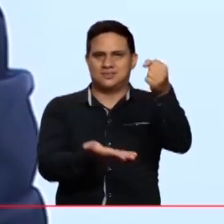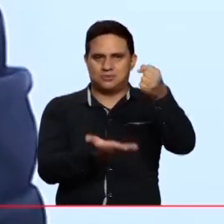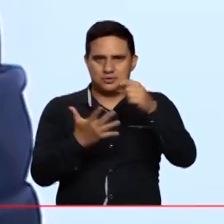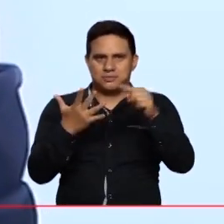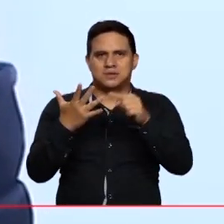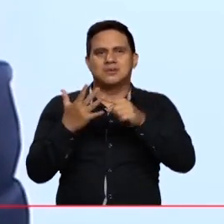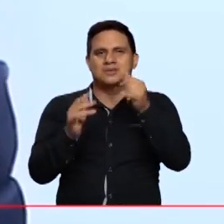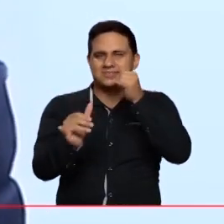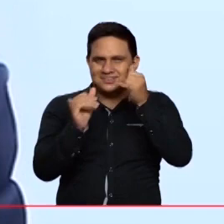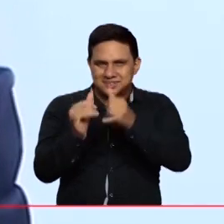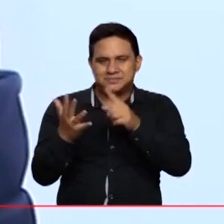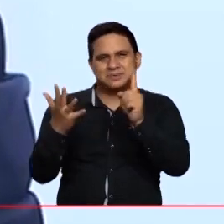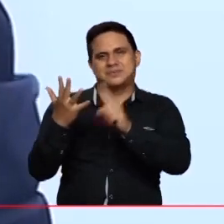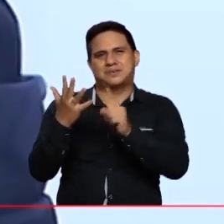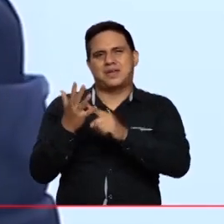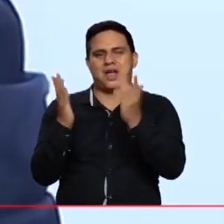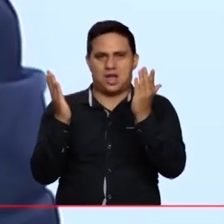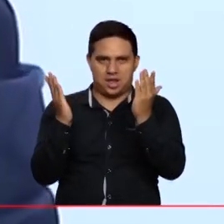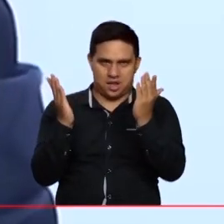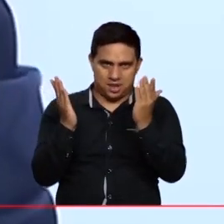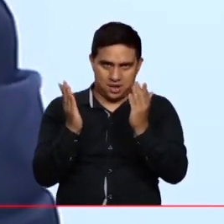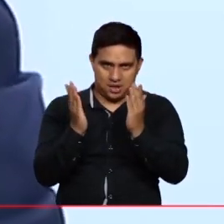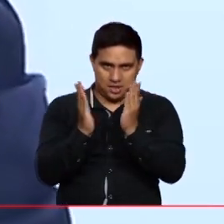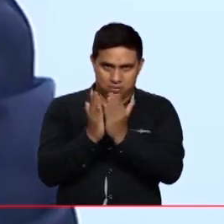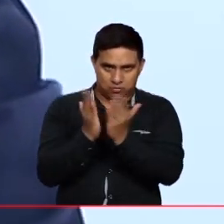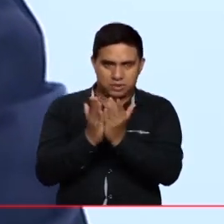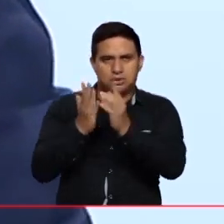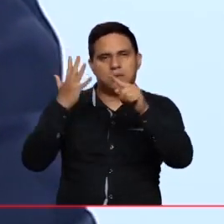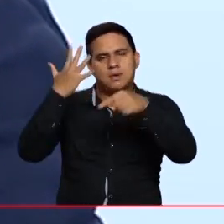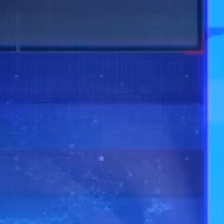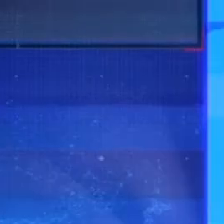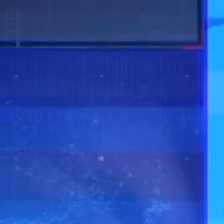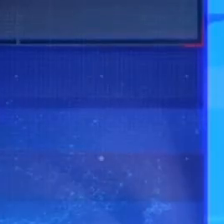educativo político deportivo y rural